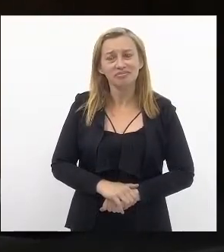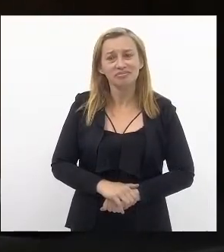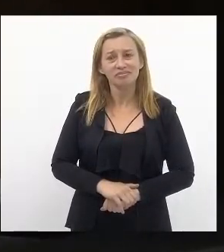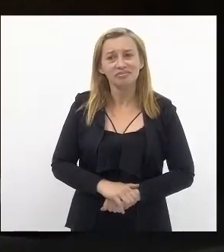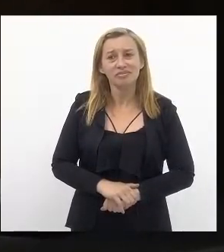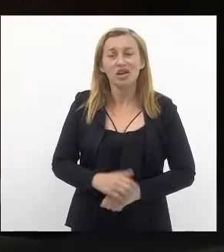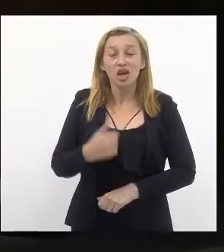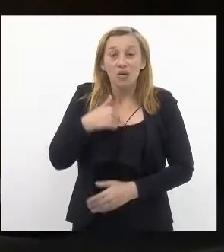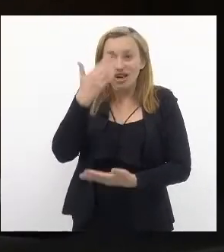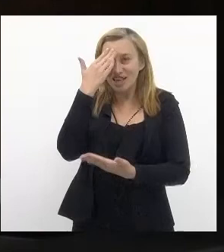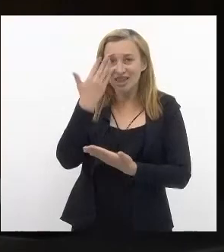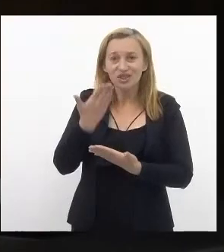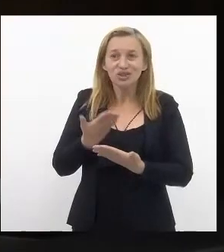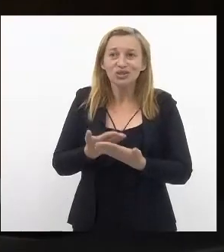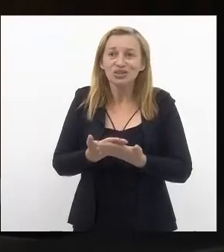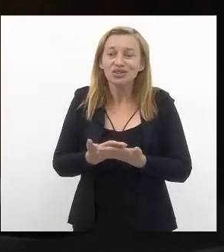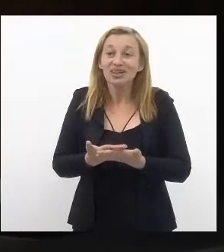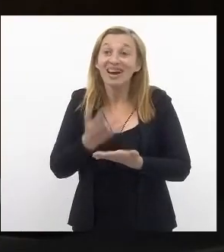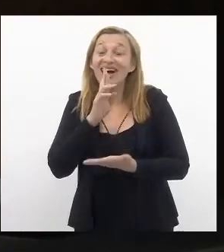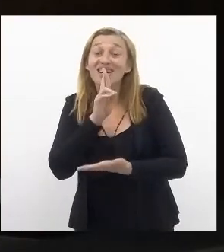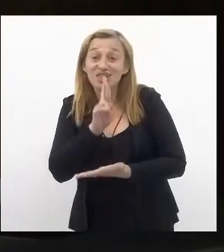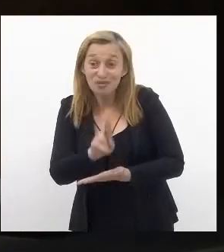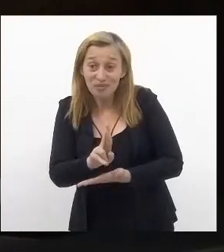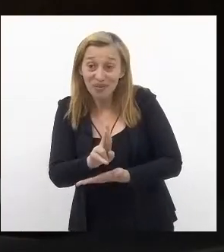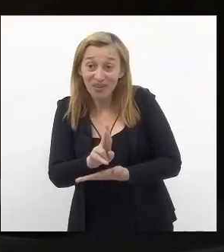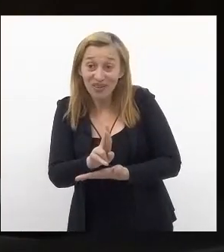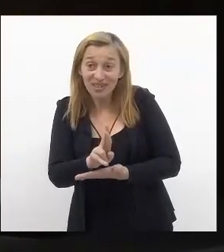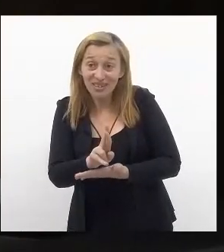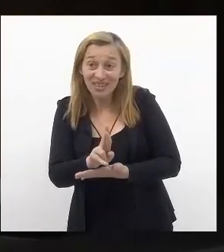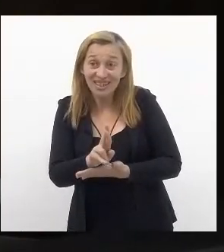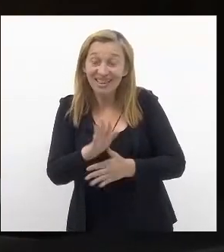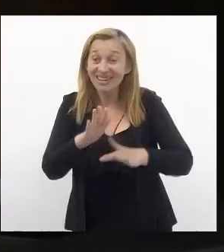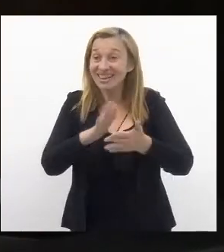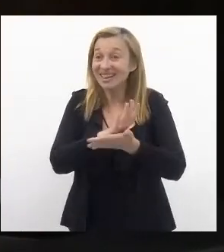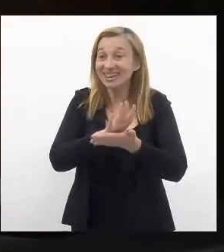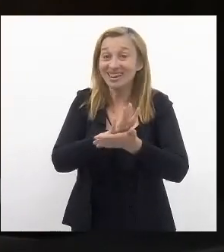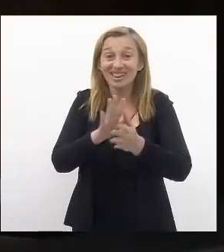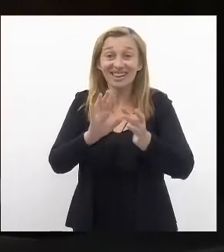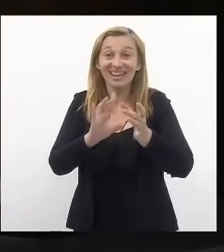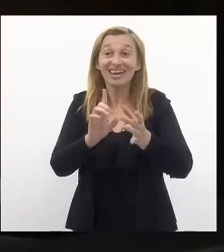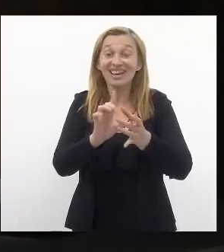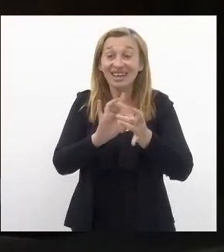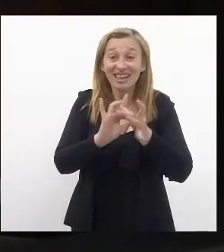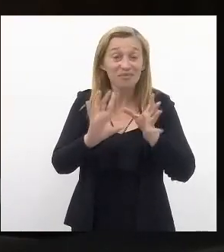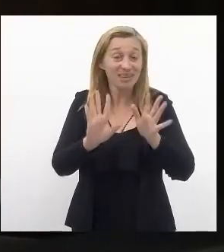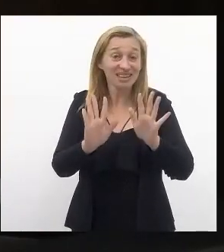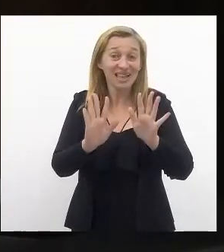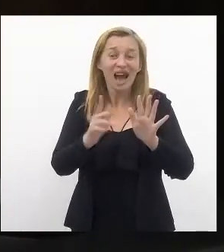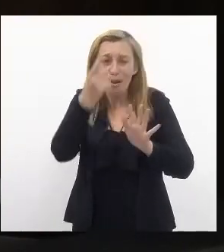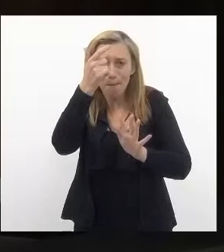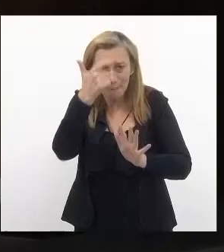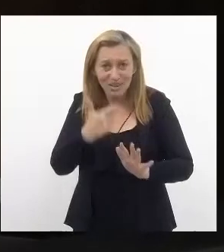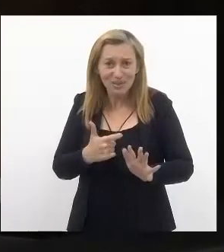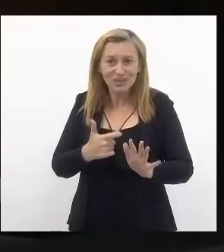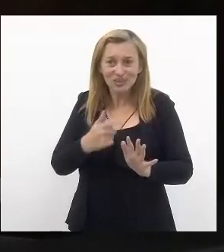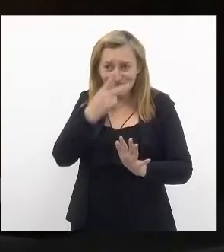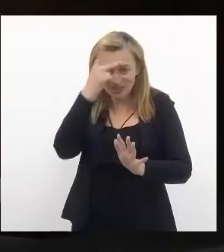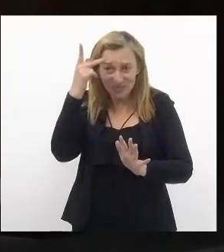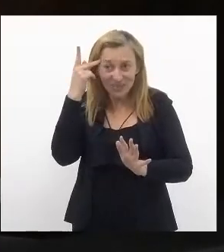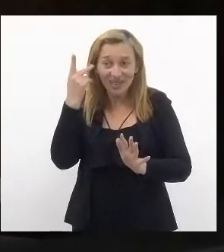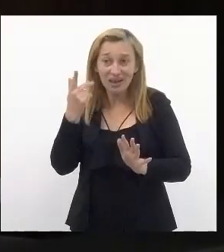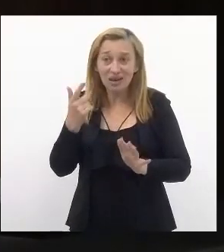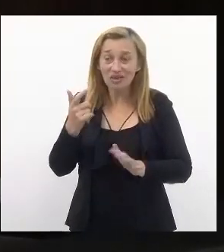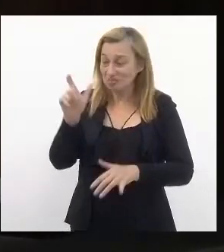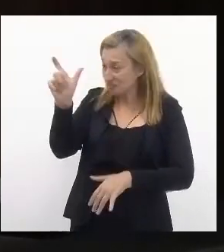Yo creo que la respuesta es: nadie es independiente. La persona, el